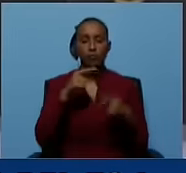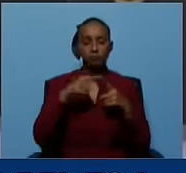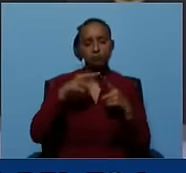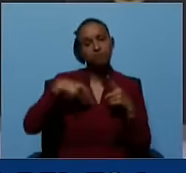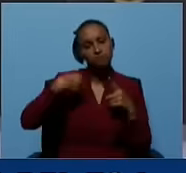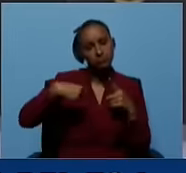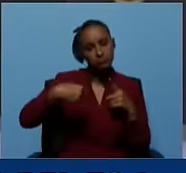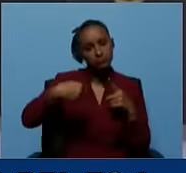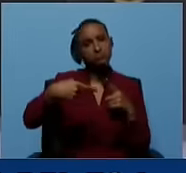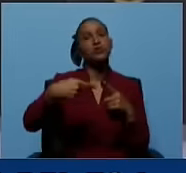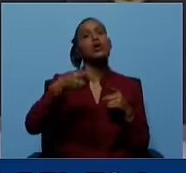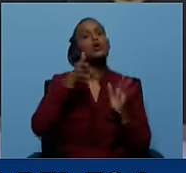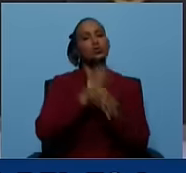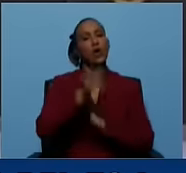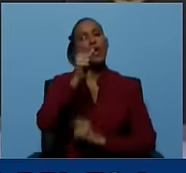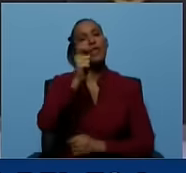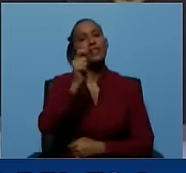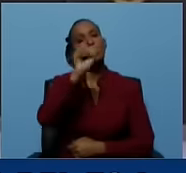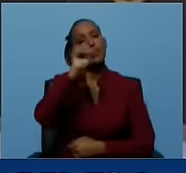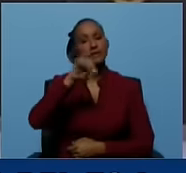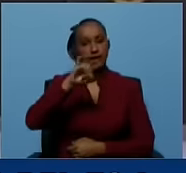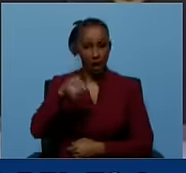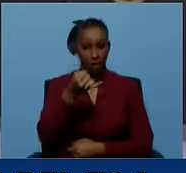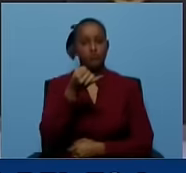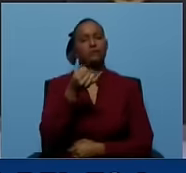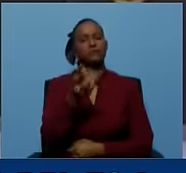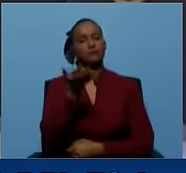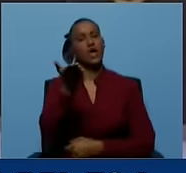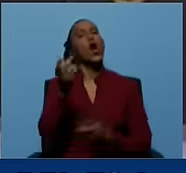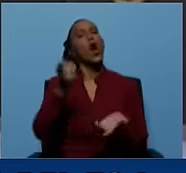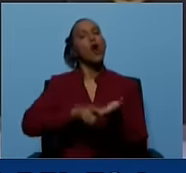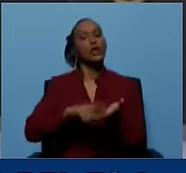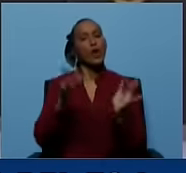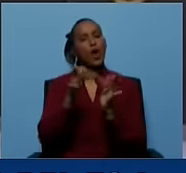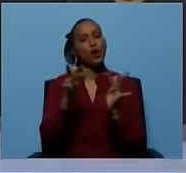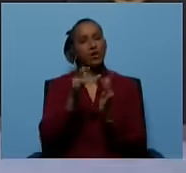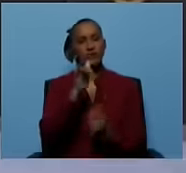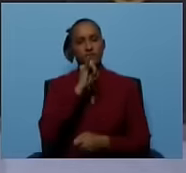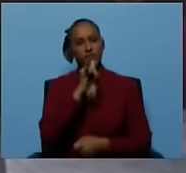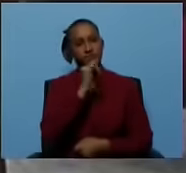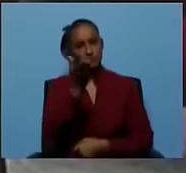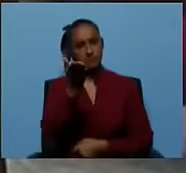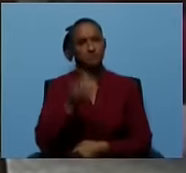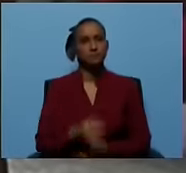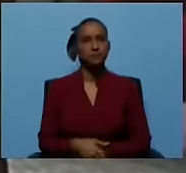el máximo ente judicial de nuestro país. Nosotros con estas imágenes vamos a despedir este contacto. Adelante.